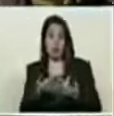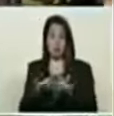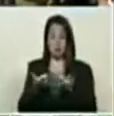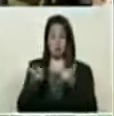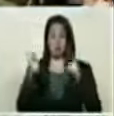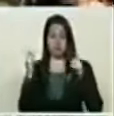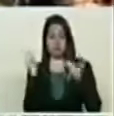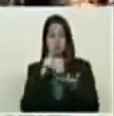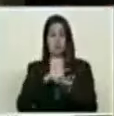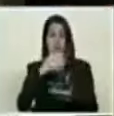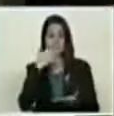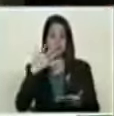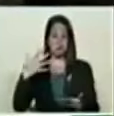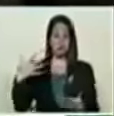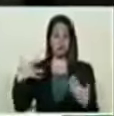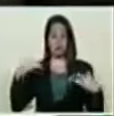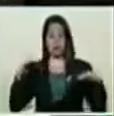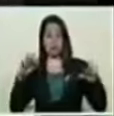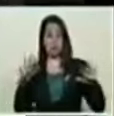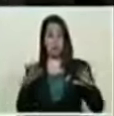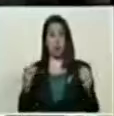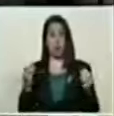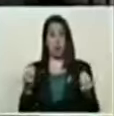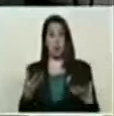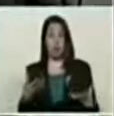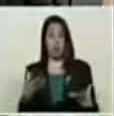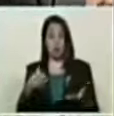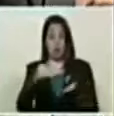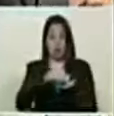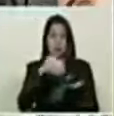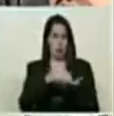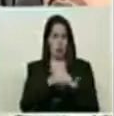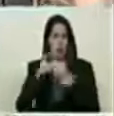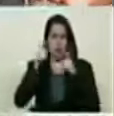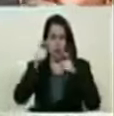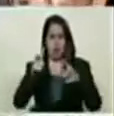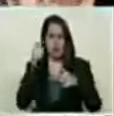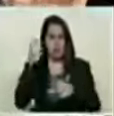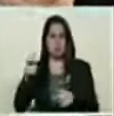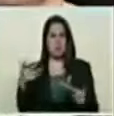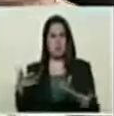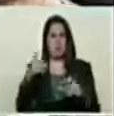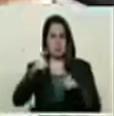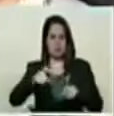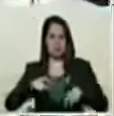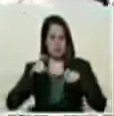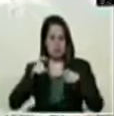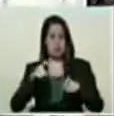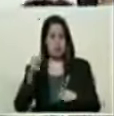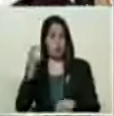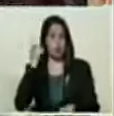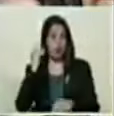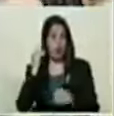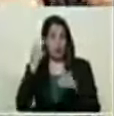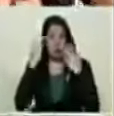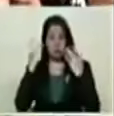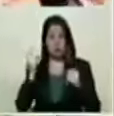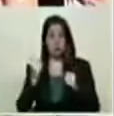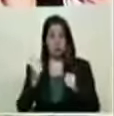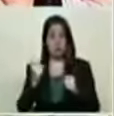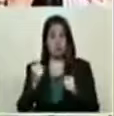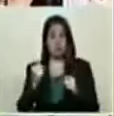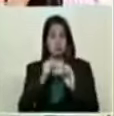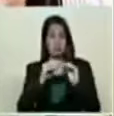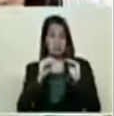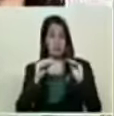destaca. Es la mujer obrera, es la mujer campesina, es la mujer profesional. Yo